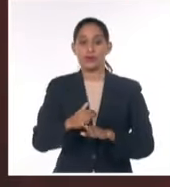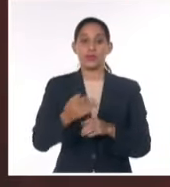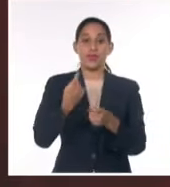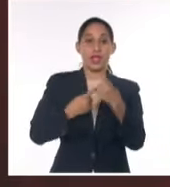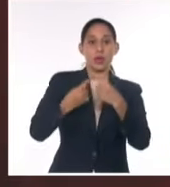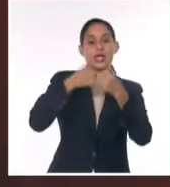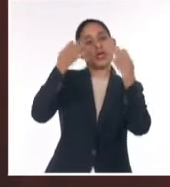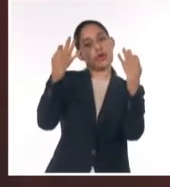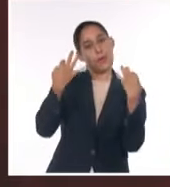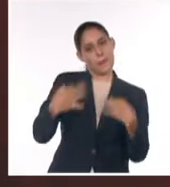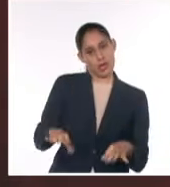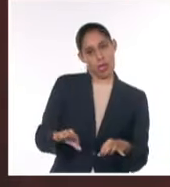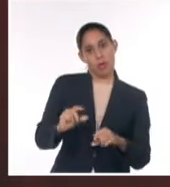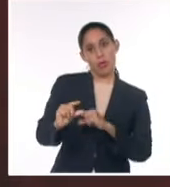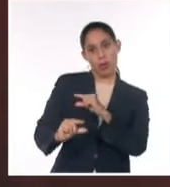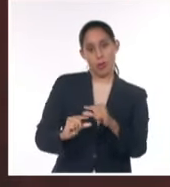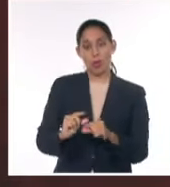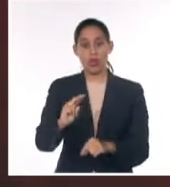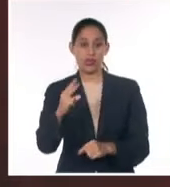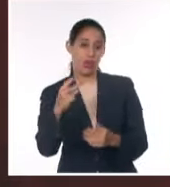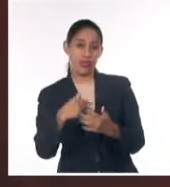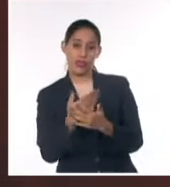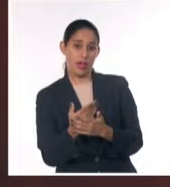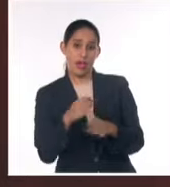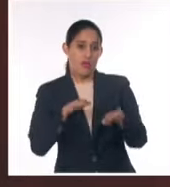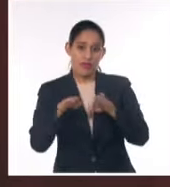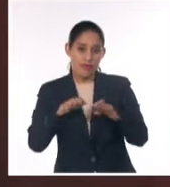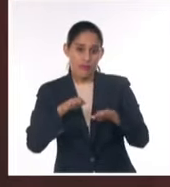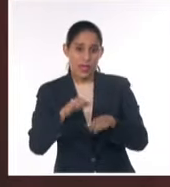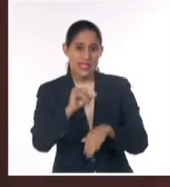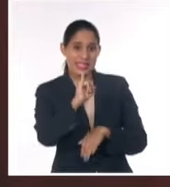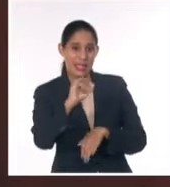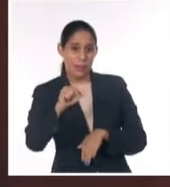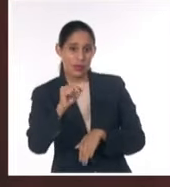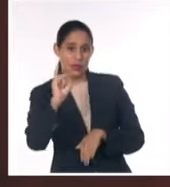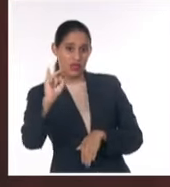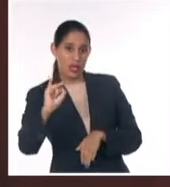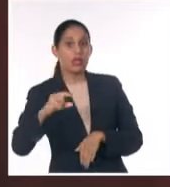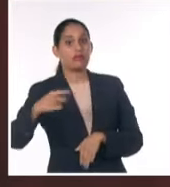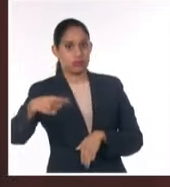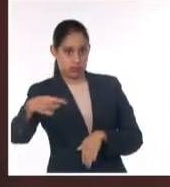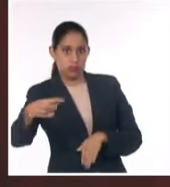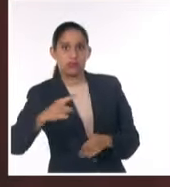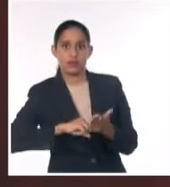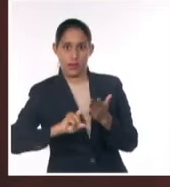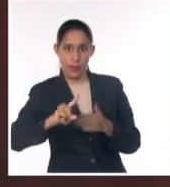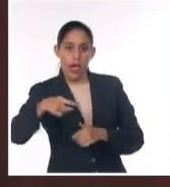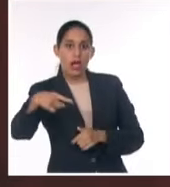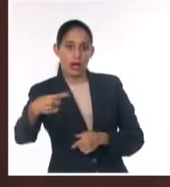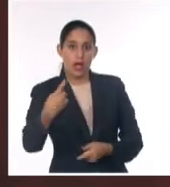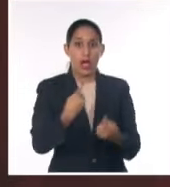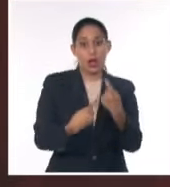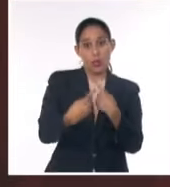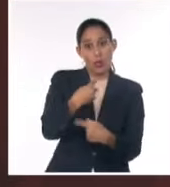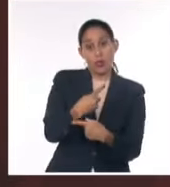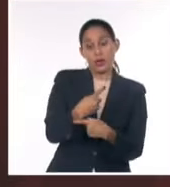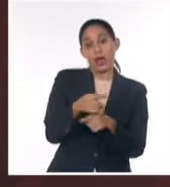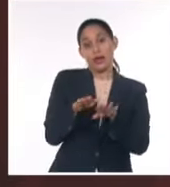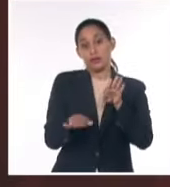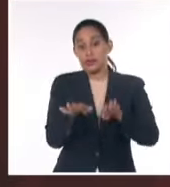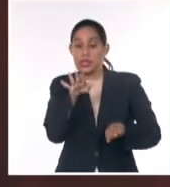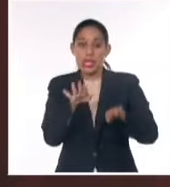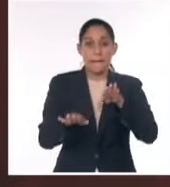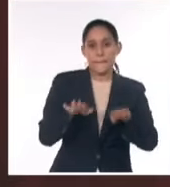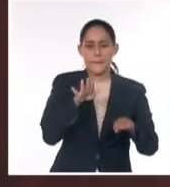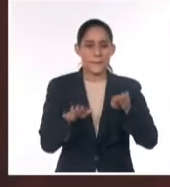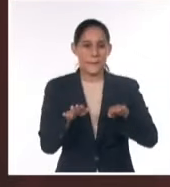normalidad, que no va a ser en uno o dos días. Un terremoto de 6.7 se pasa varios días, varias semanas, alcanzando el equilibrio